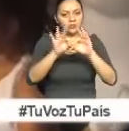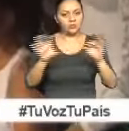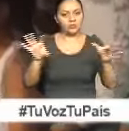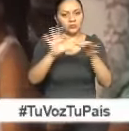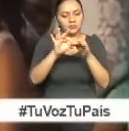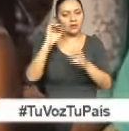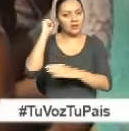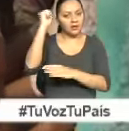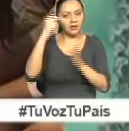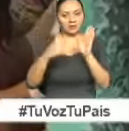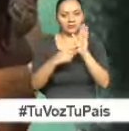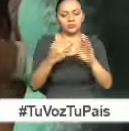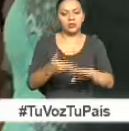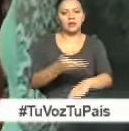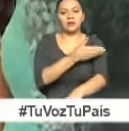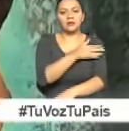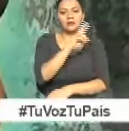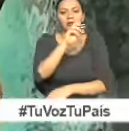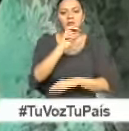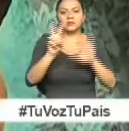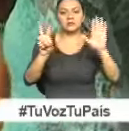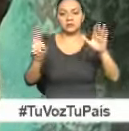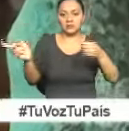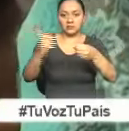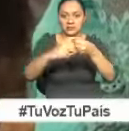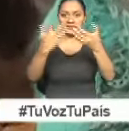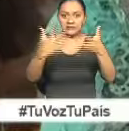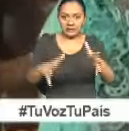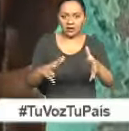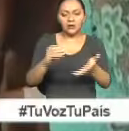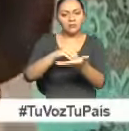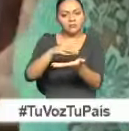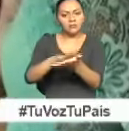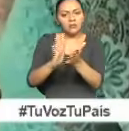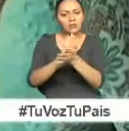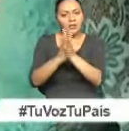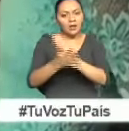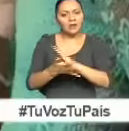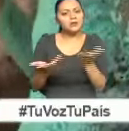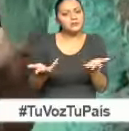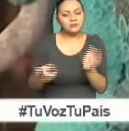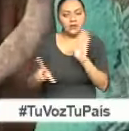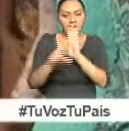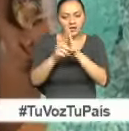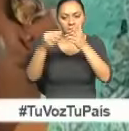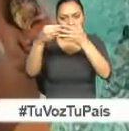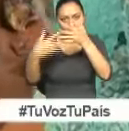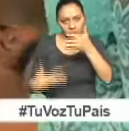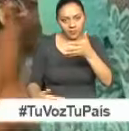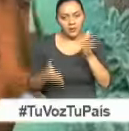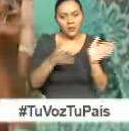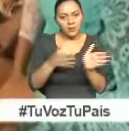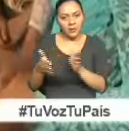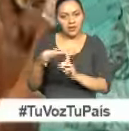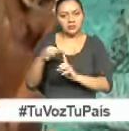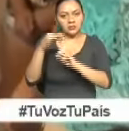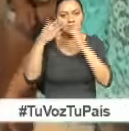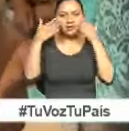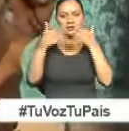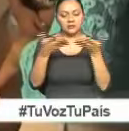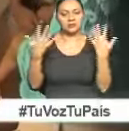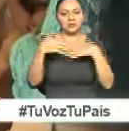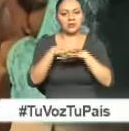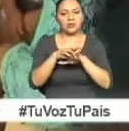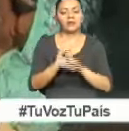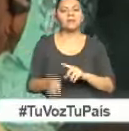Discapacidad, firmada en 2007 por Líbano, y solicitará la aplicación de leyes y ampliación de programas especiales de atención.